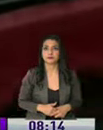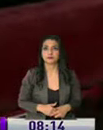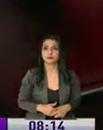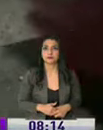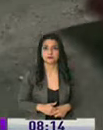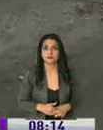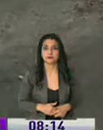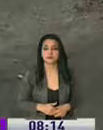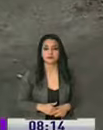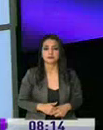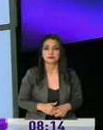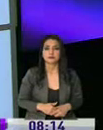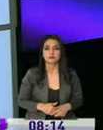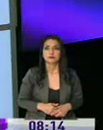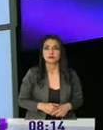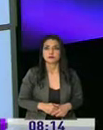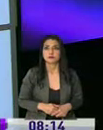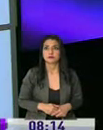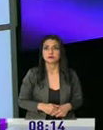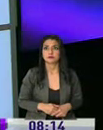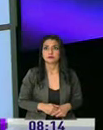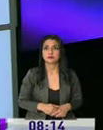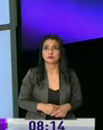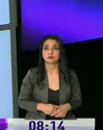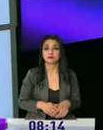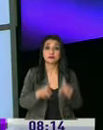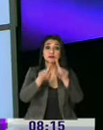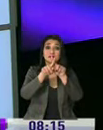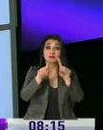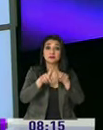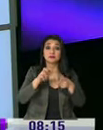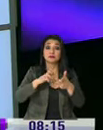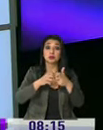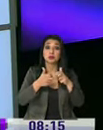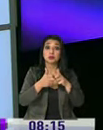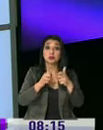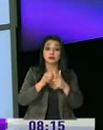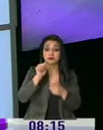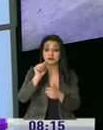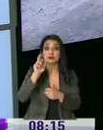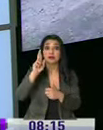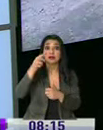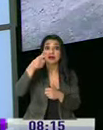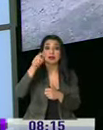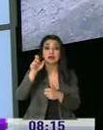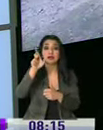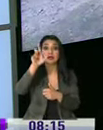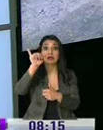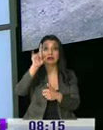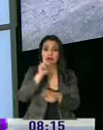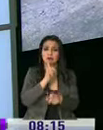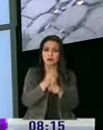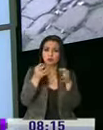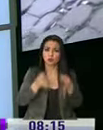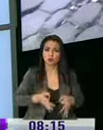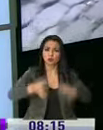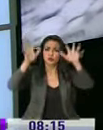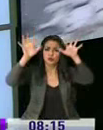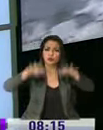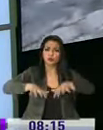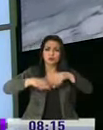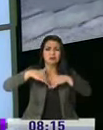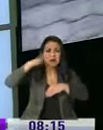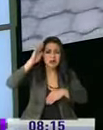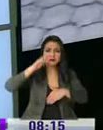Priscila Cadena. Varios problemas tiene el Argelio, uno de ellos es la vialidad, sobre todo en la época de invierno, donde